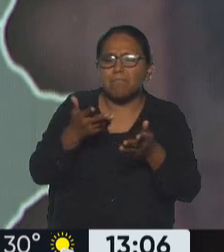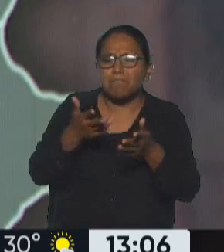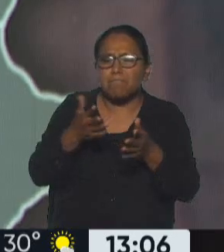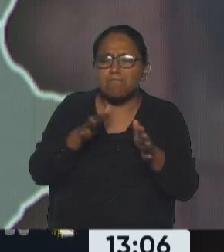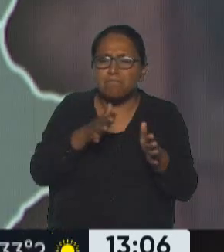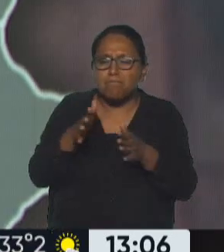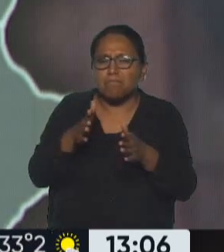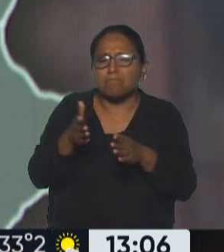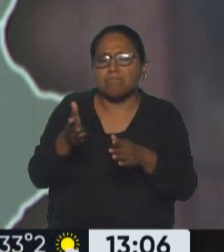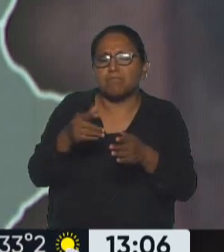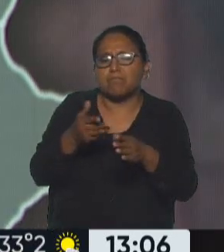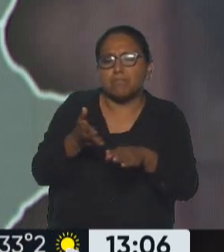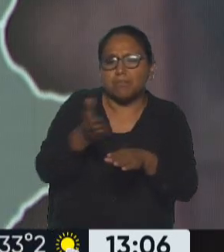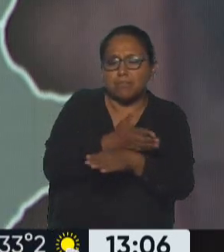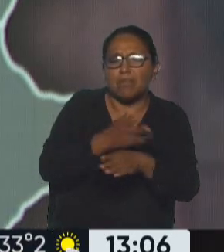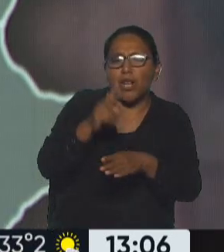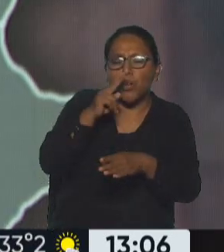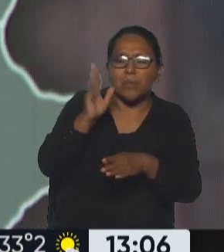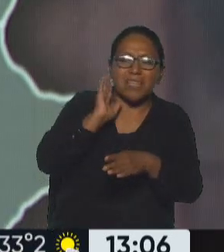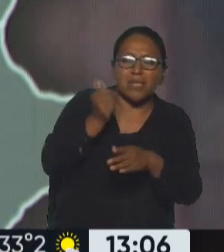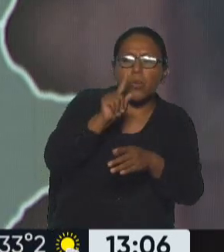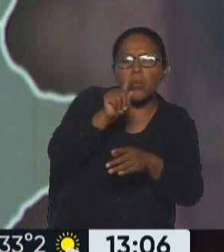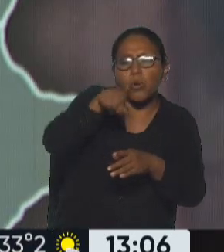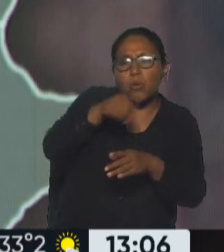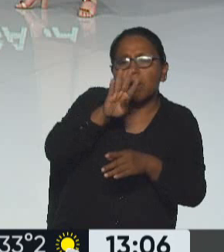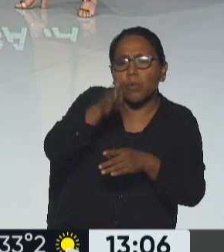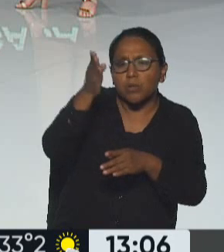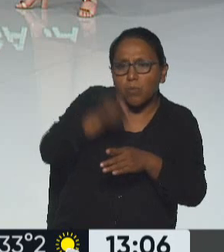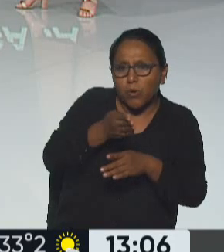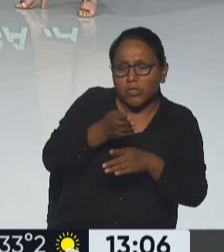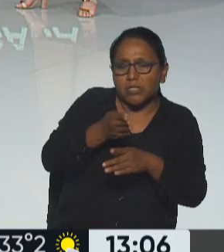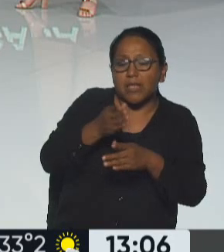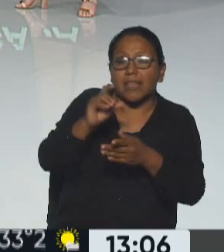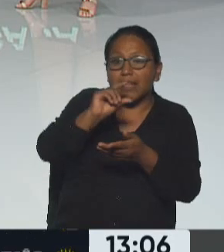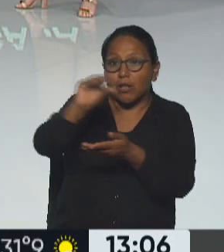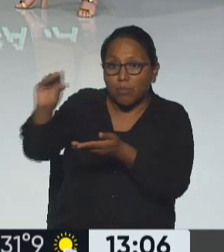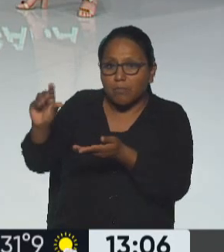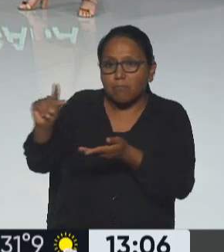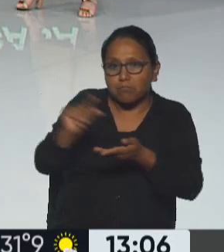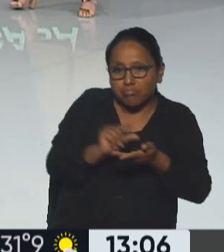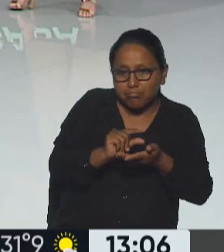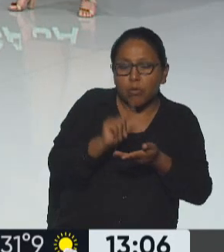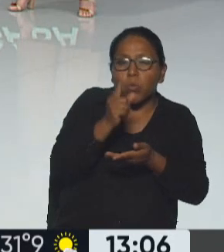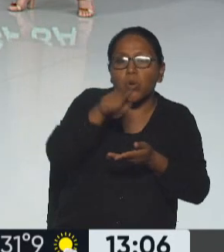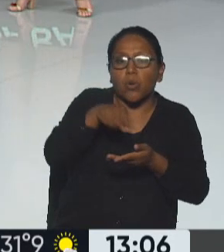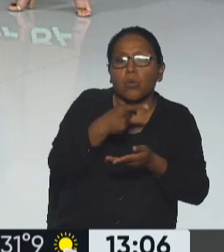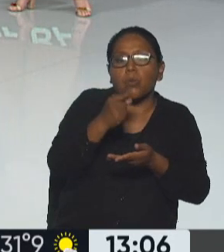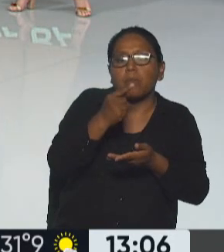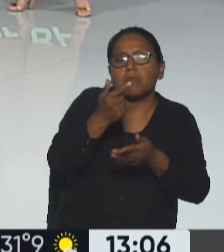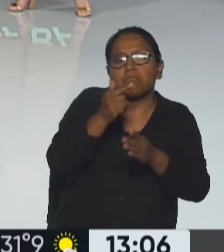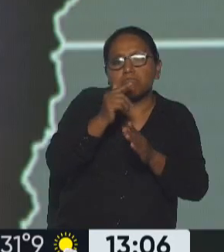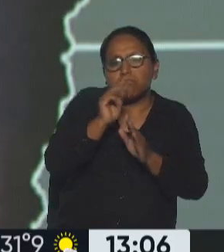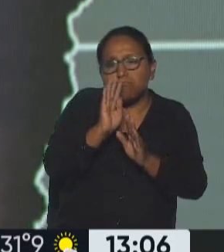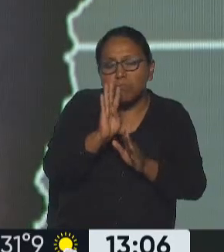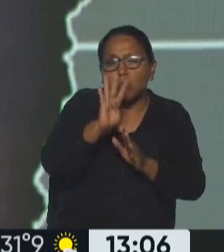previamente a todo lo que viene ocurriendo en 2016 uno coma cuatro por ciento de la masa coparticipable es decir de todos los recursos que